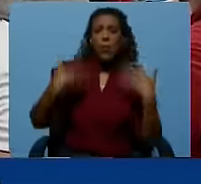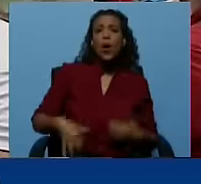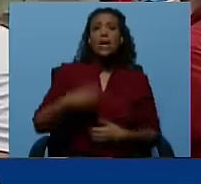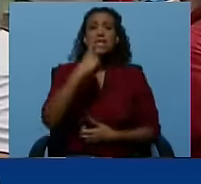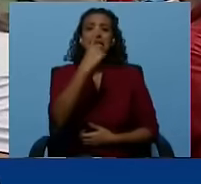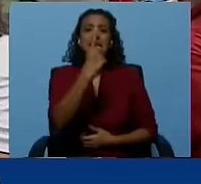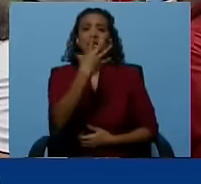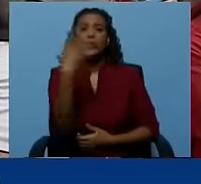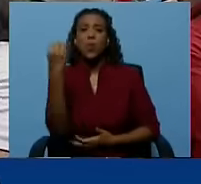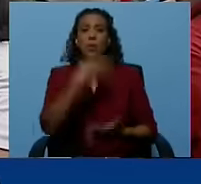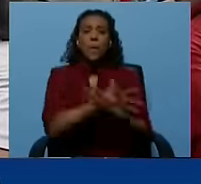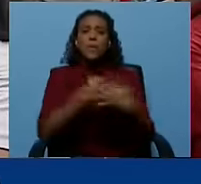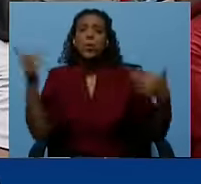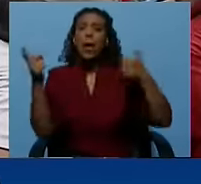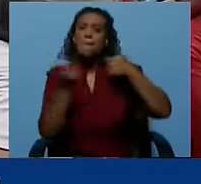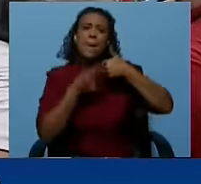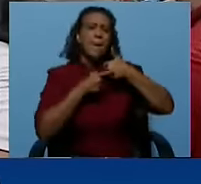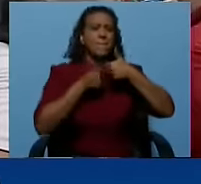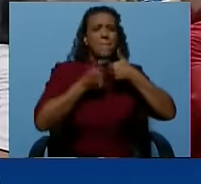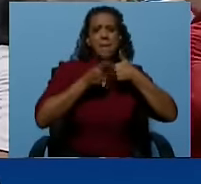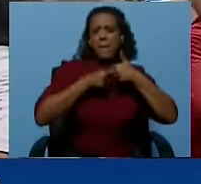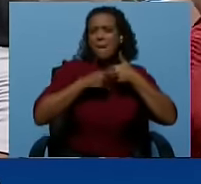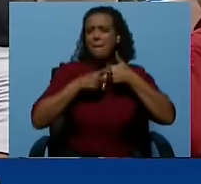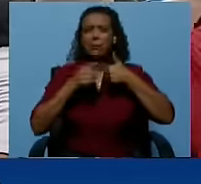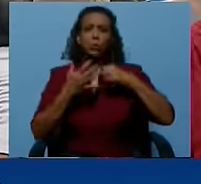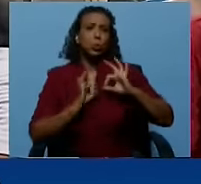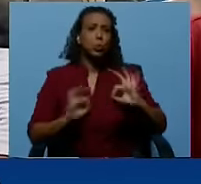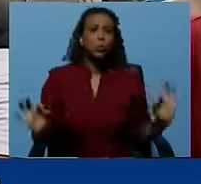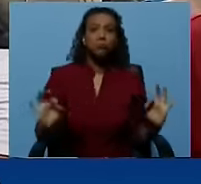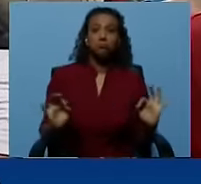150 millones de seguidores.